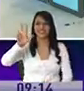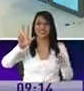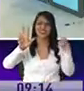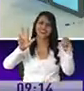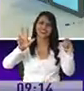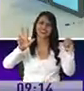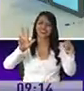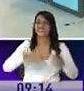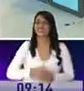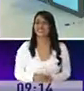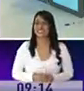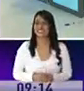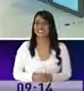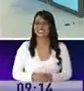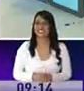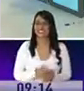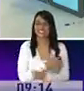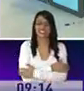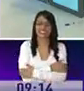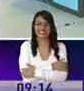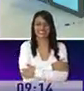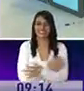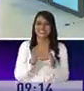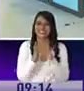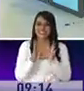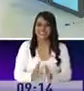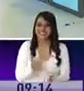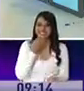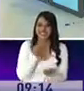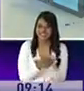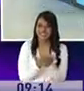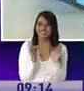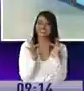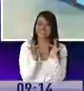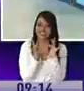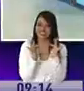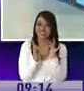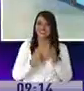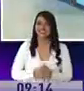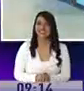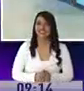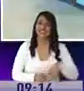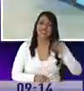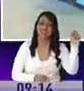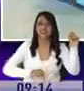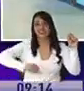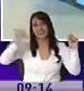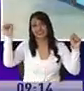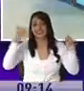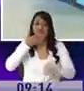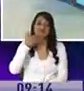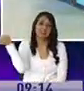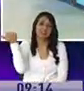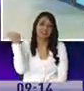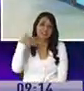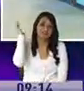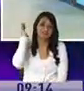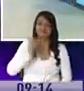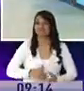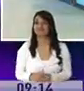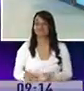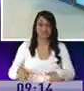seede mandamos un abrazo enorme gracias por este contacto que gane el que mejor juega en la cancha